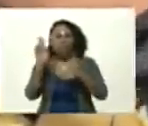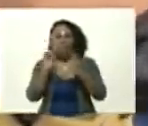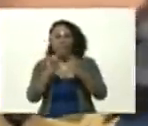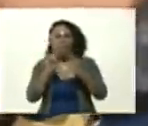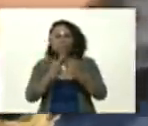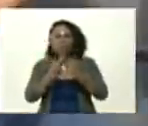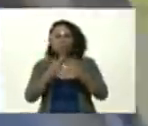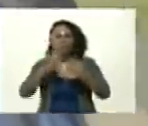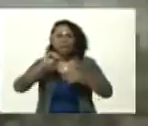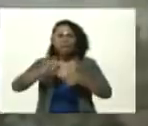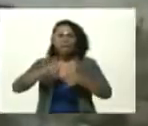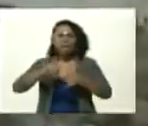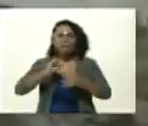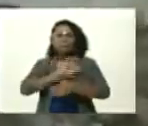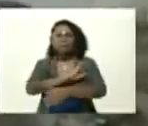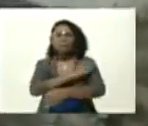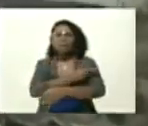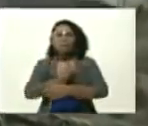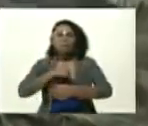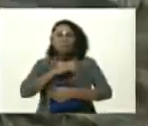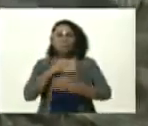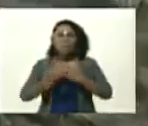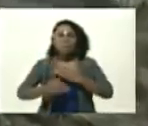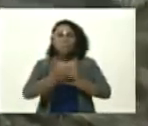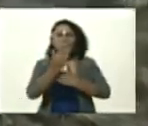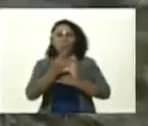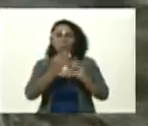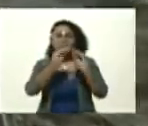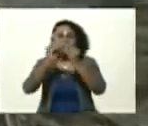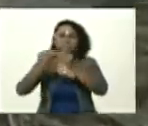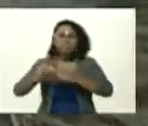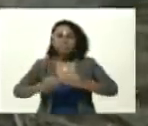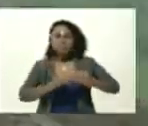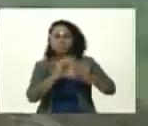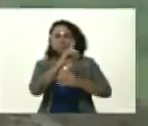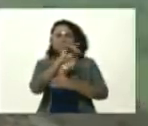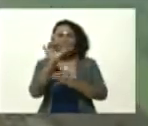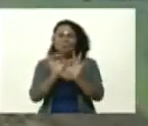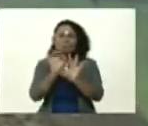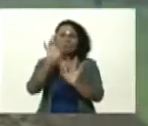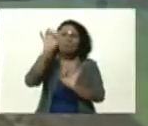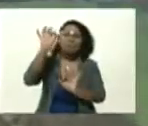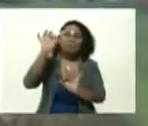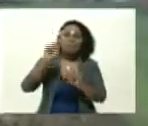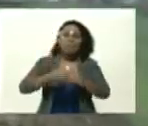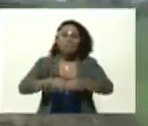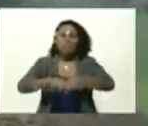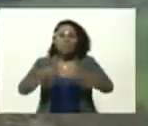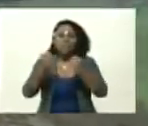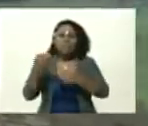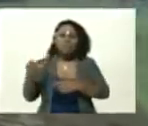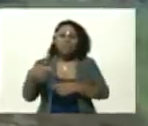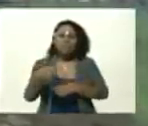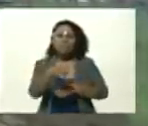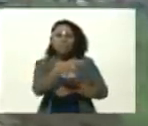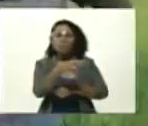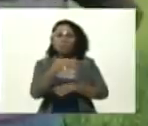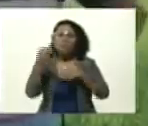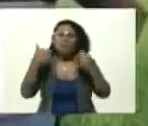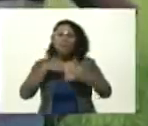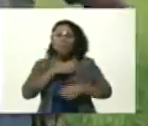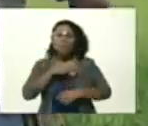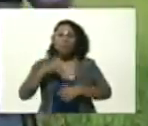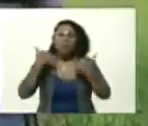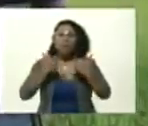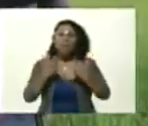de ingeniería para poder nosotros avanzar en la corrección de más de 100 metros de ruptura del dique de río Chama, y que estamos